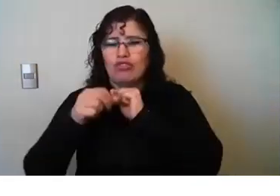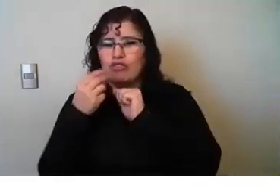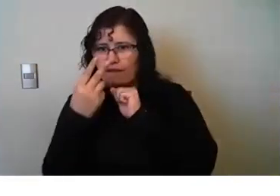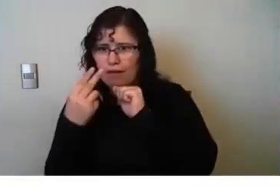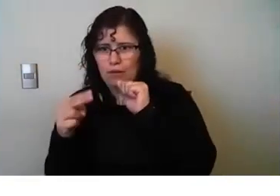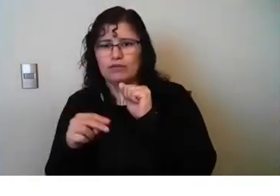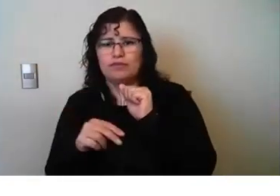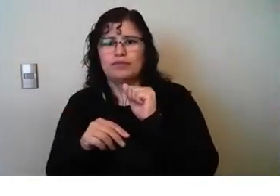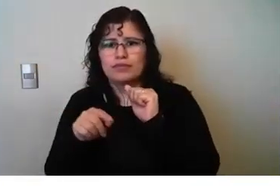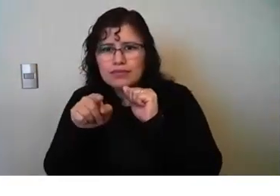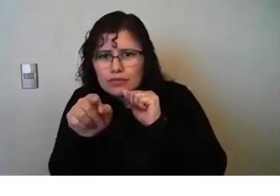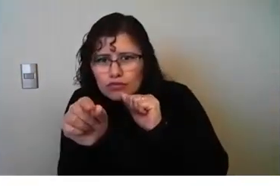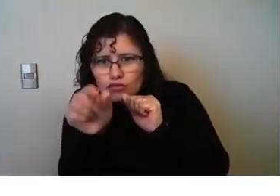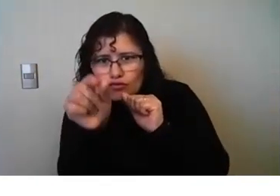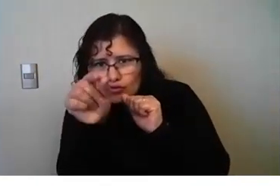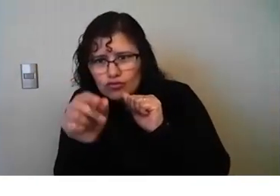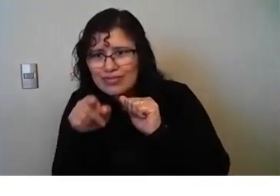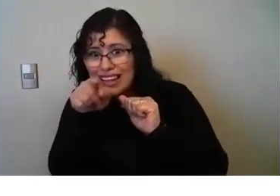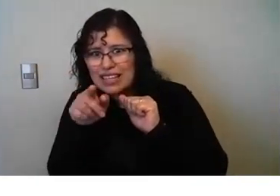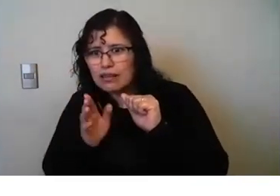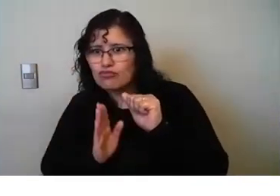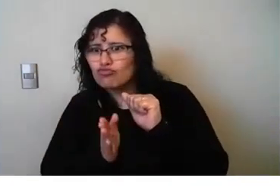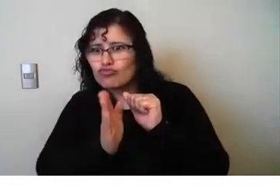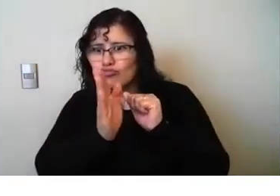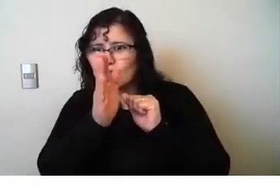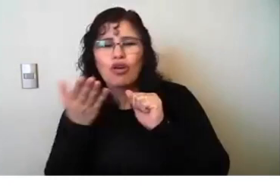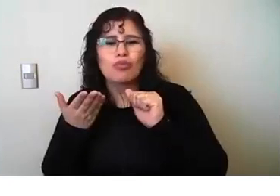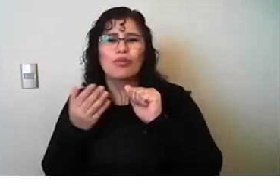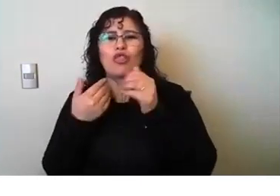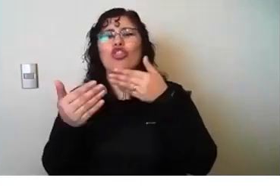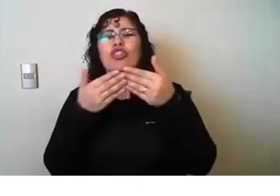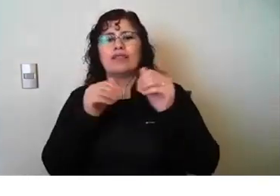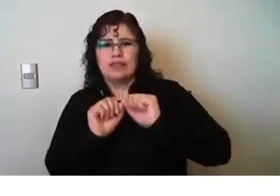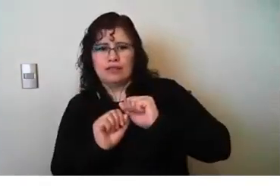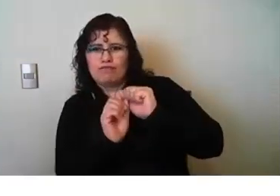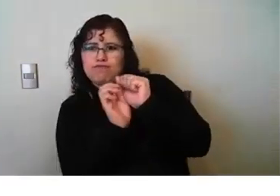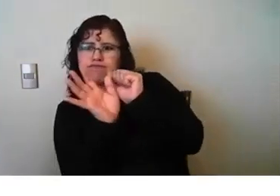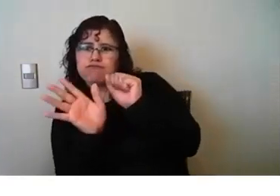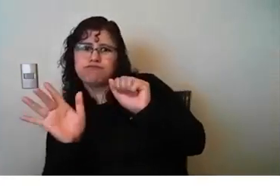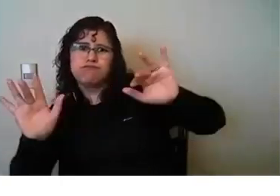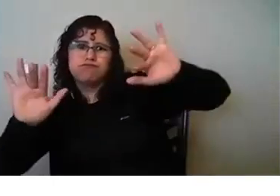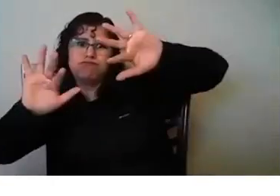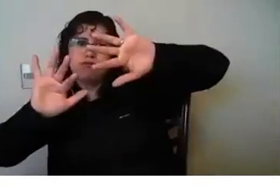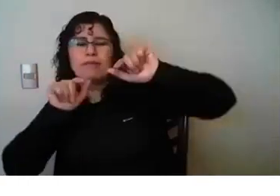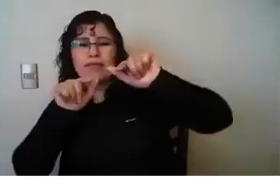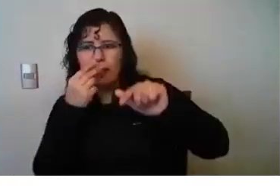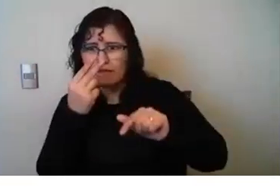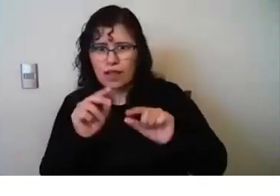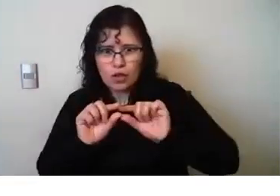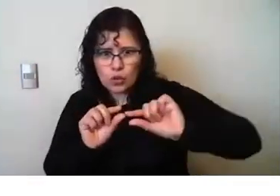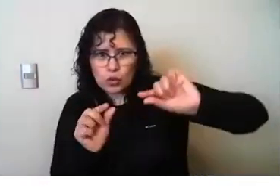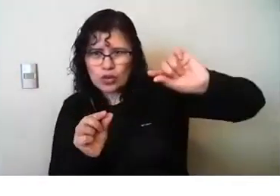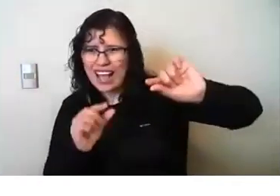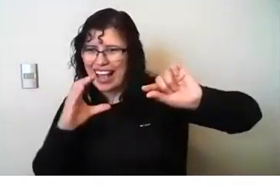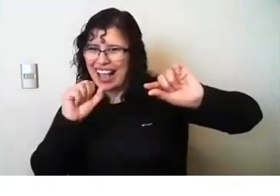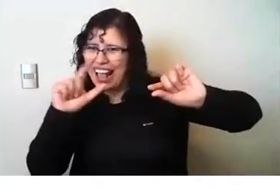esa que se continúa ahí, es la que nosotros vemos en esta imagen, que aquí está prácticamente rodeando lo que es el